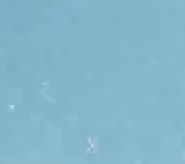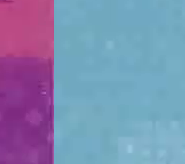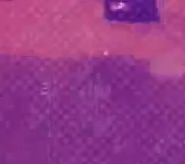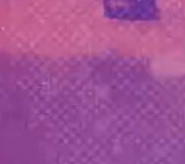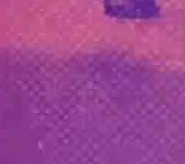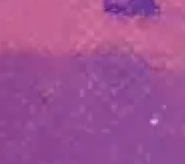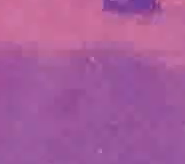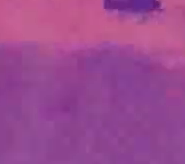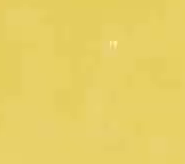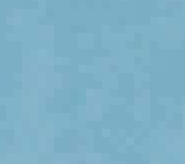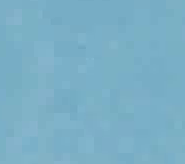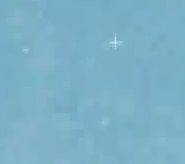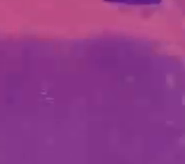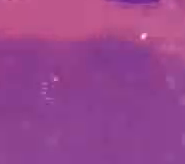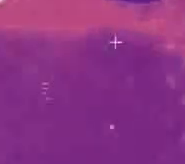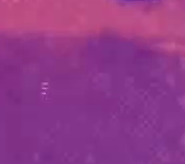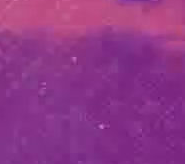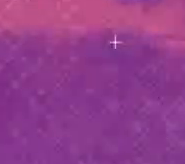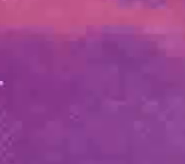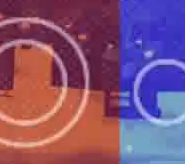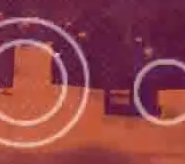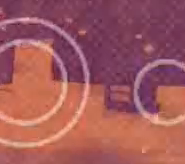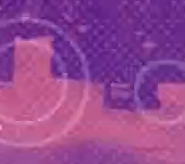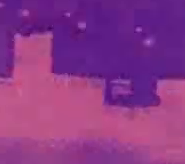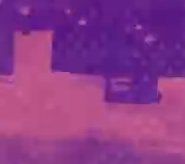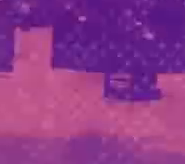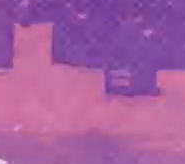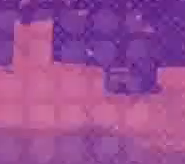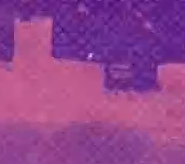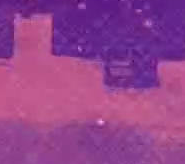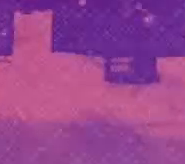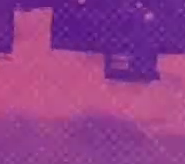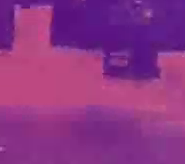Camino hacia vos, pierdo el control de mis manos.